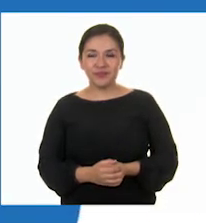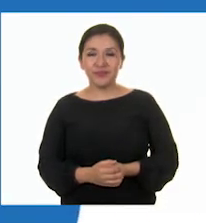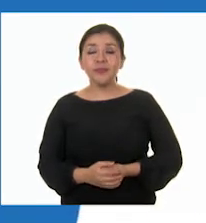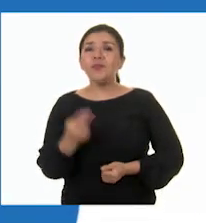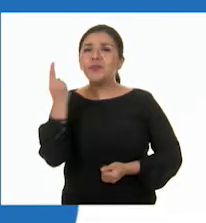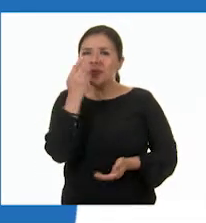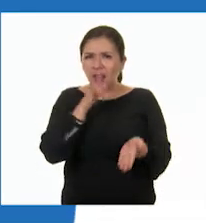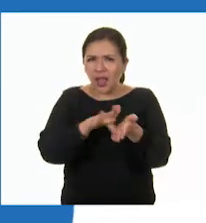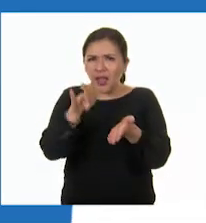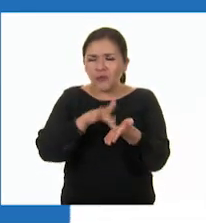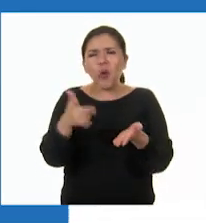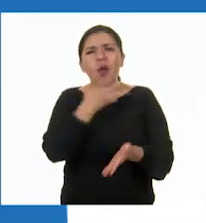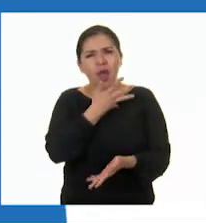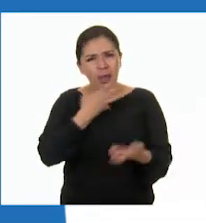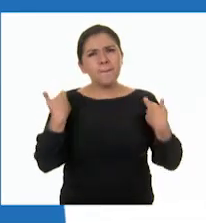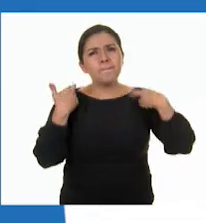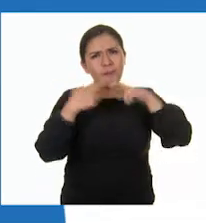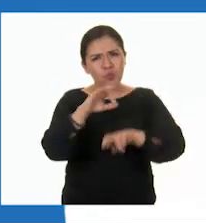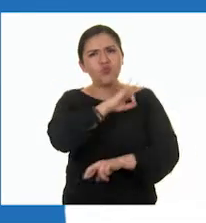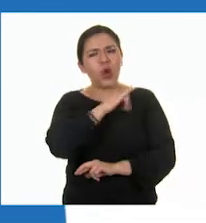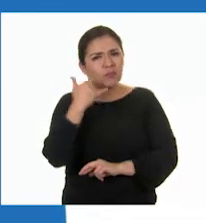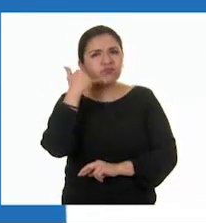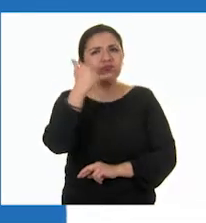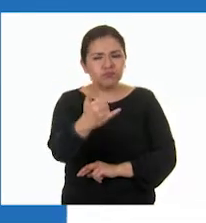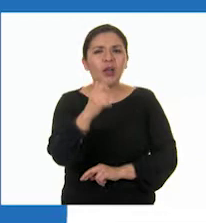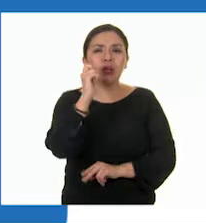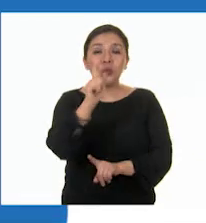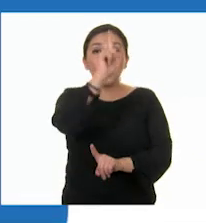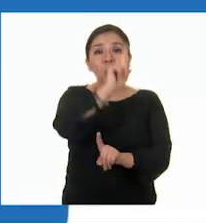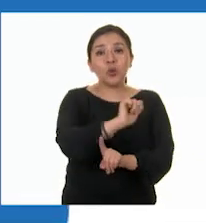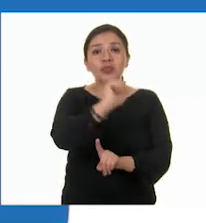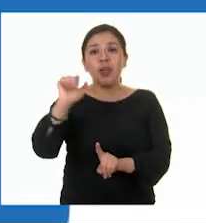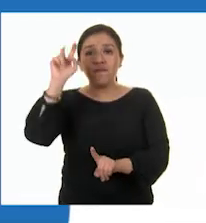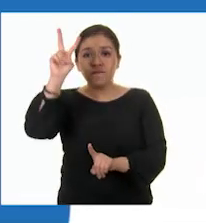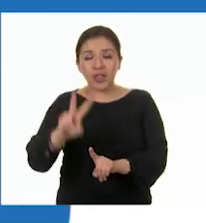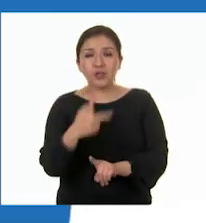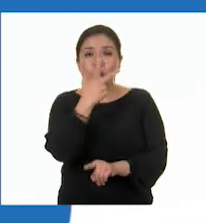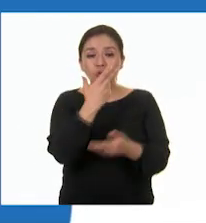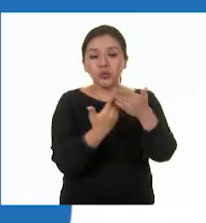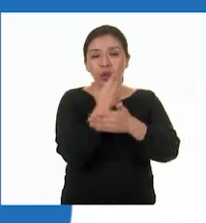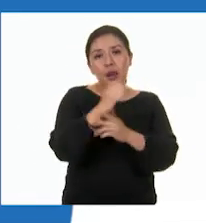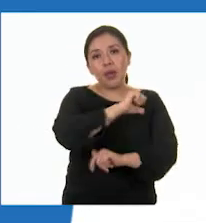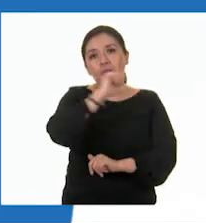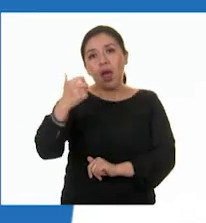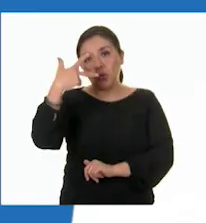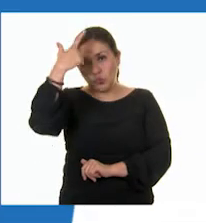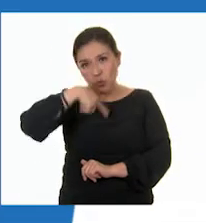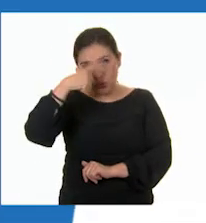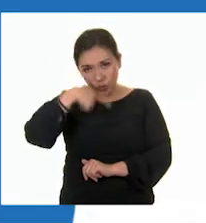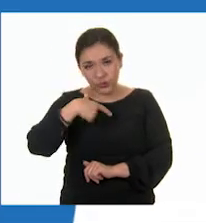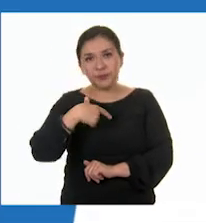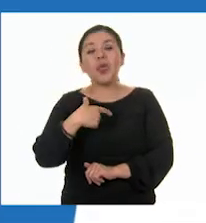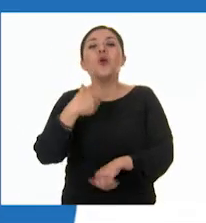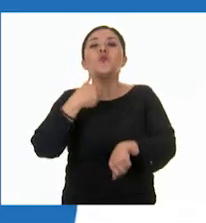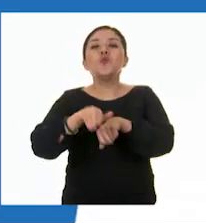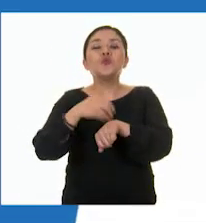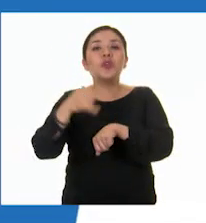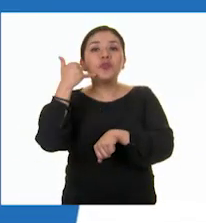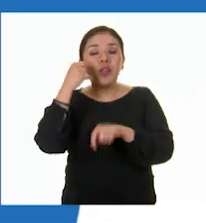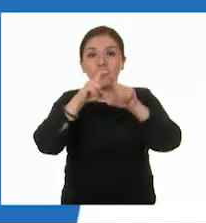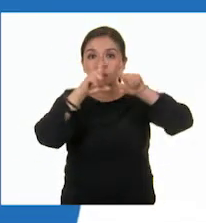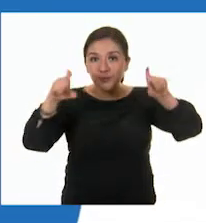Para solicitar apoyo pedagógico, comunícate con maestras y maestros de lunes a viernes de 8 a 20 horas al